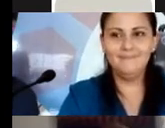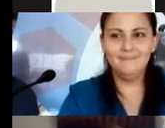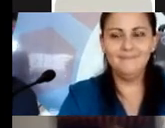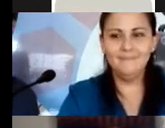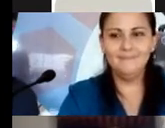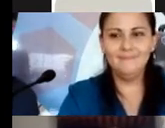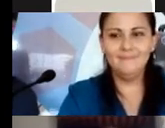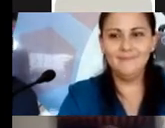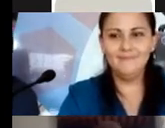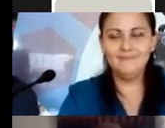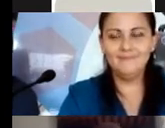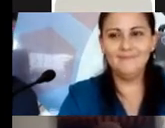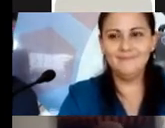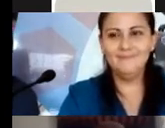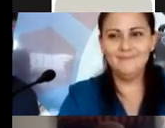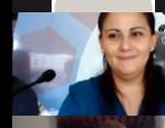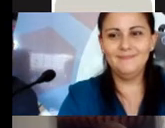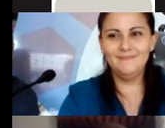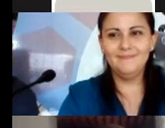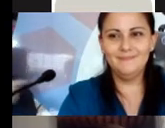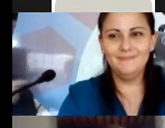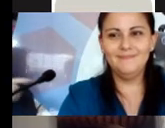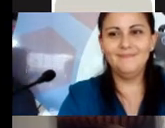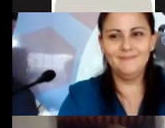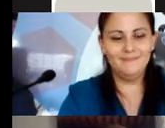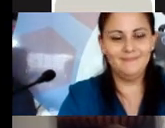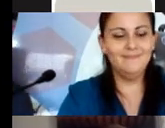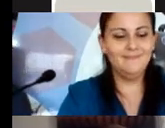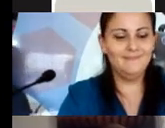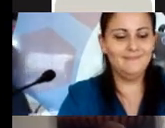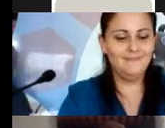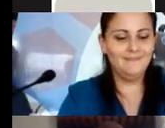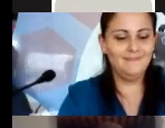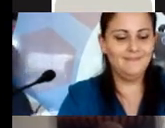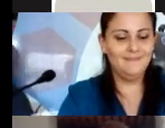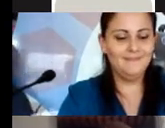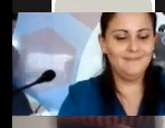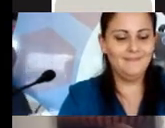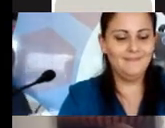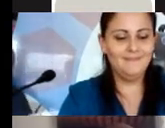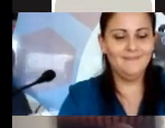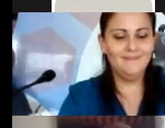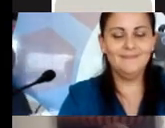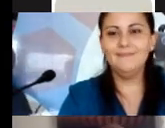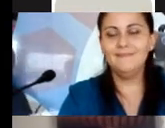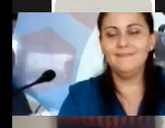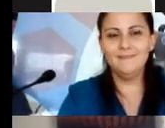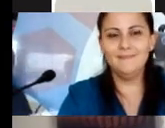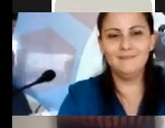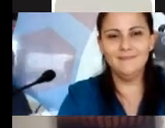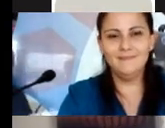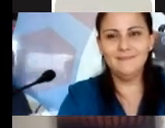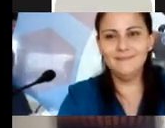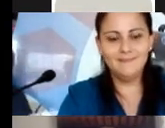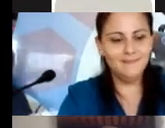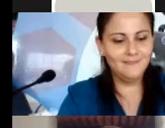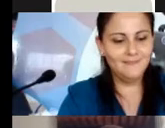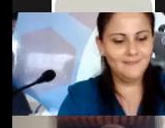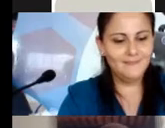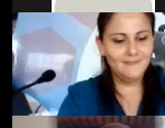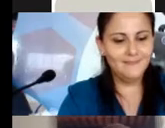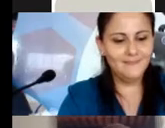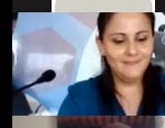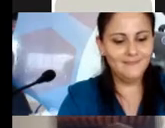¿Para hacerlo más liviana? No, ya el material es liviano de por sí y al mismo tiempo de ser muy fuerte. Los agujeros son para